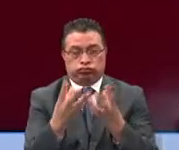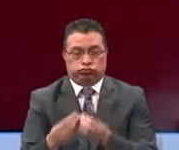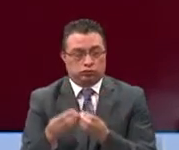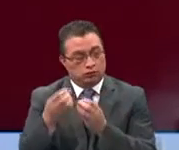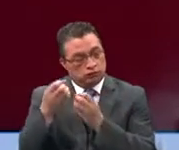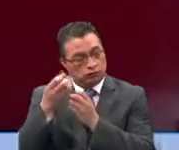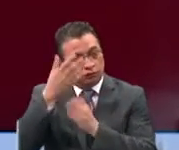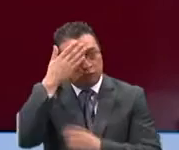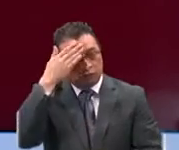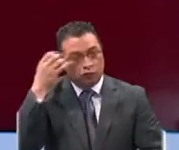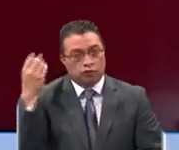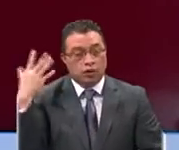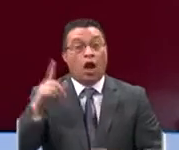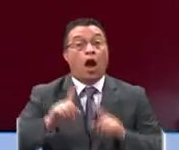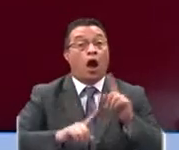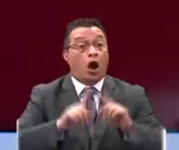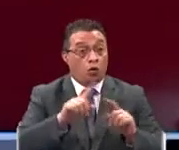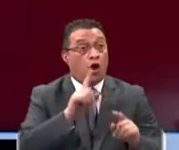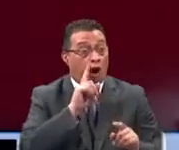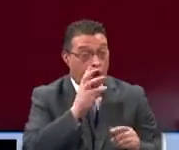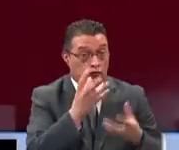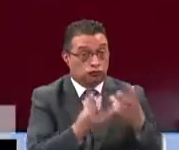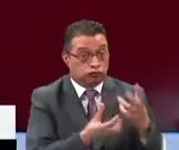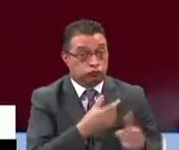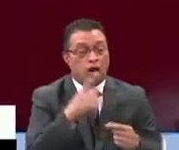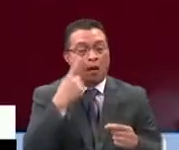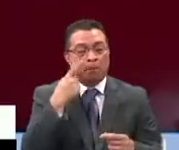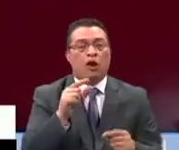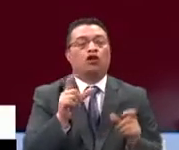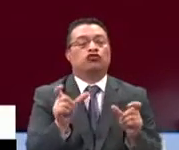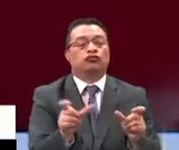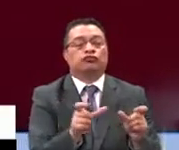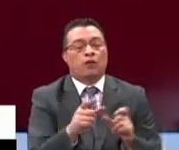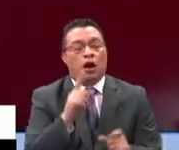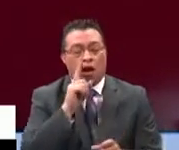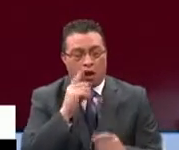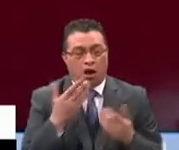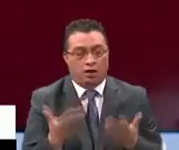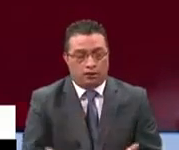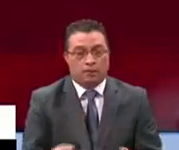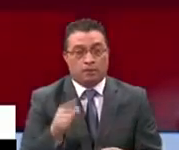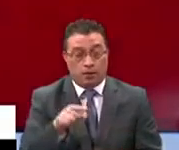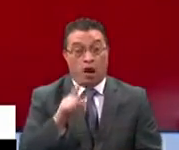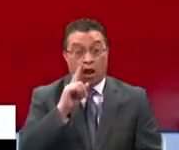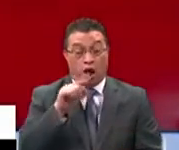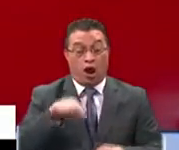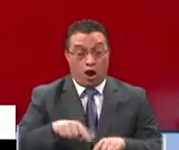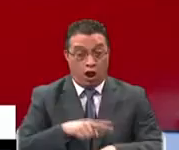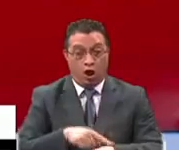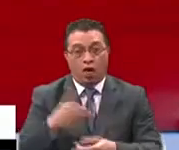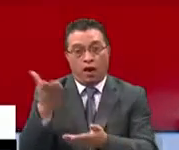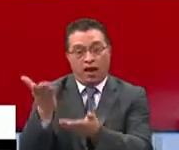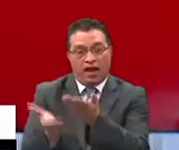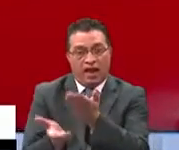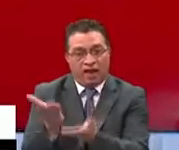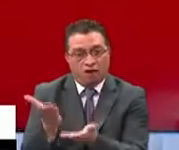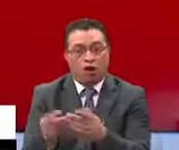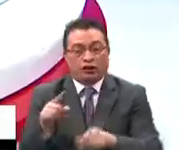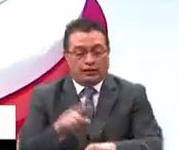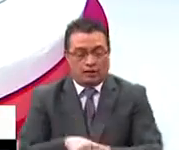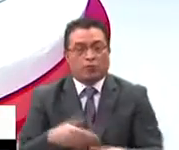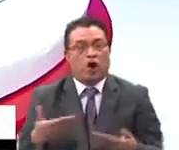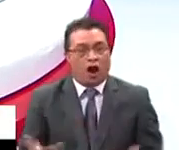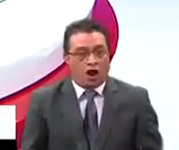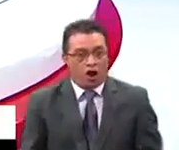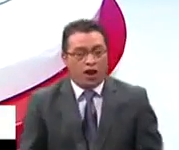atrás, si bien hay algunos focos que están activos todavía, están relativamente controlados. Y llega el momento también de las evaluaciones, y ahí al respecto me gustaría